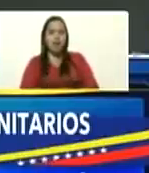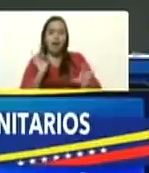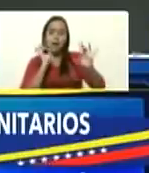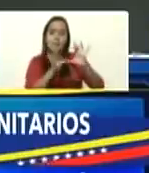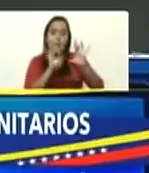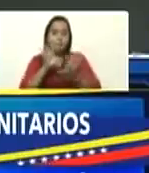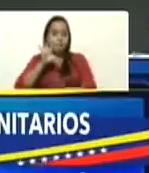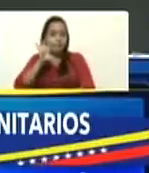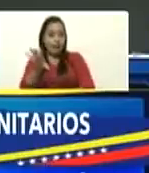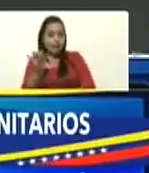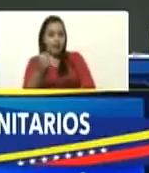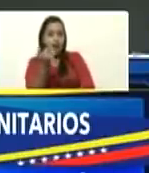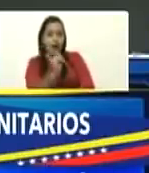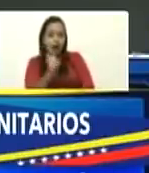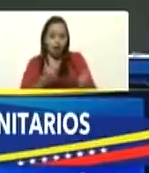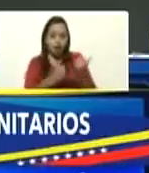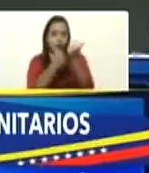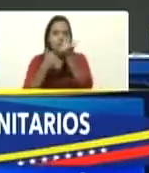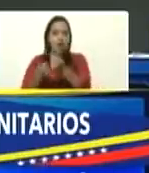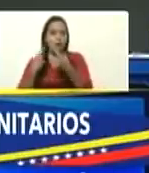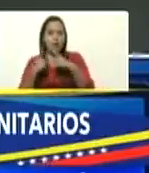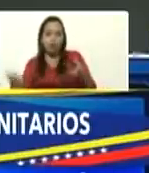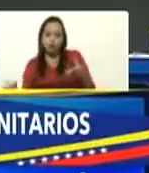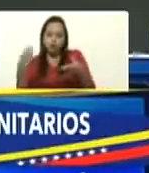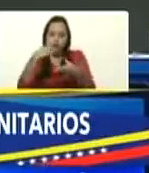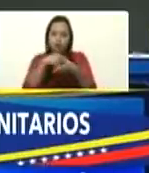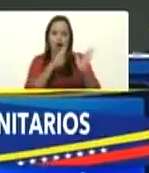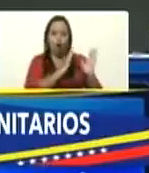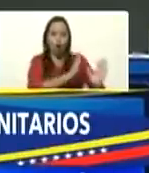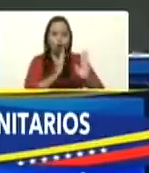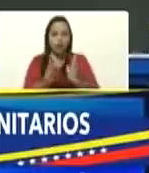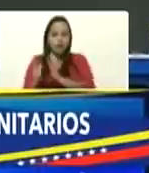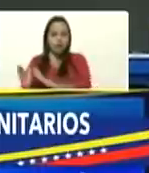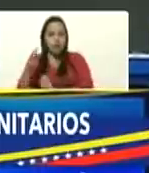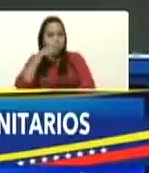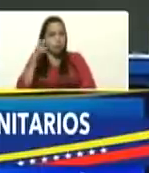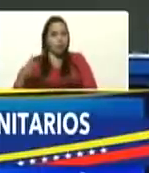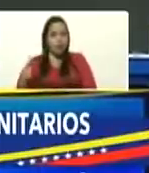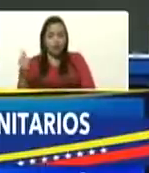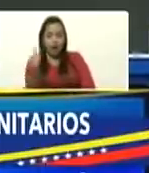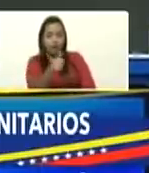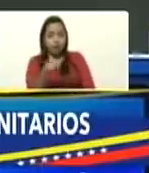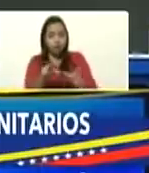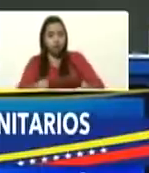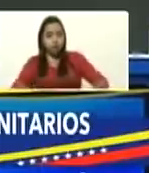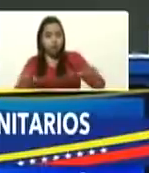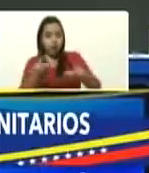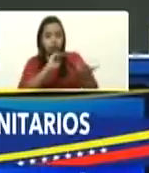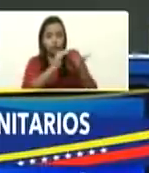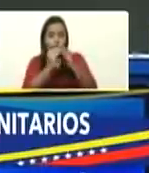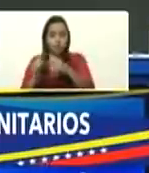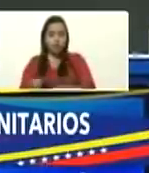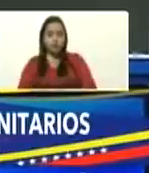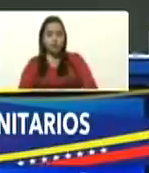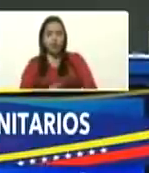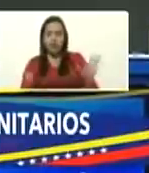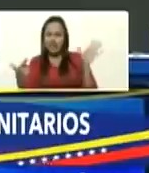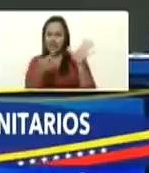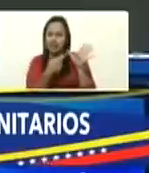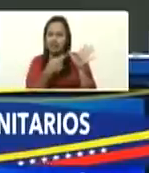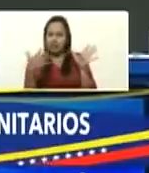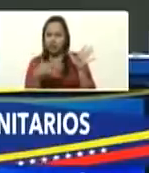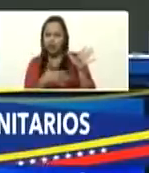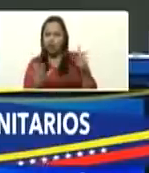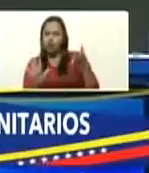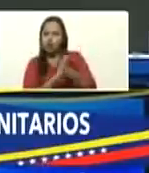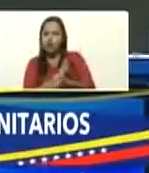de la patria, pero nosotros vincularlo a la organización del pueblo en cada territorio, en cada comunidad. Tenemos la dimensión de la